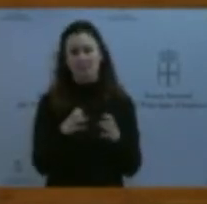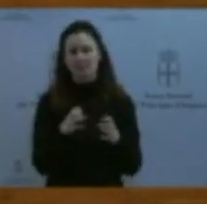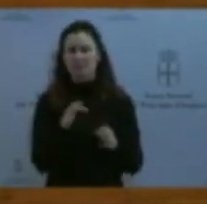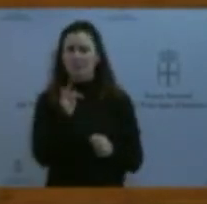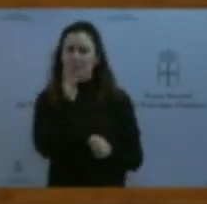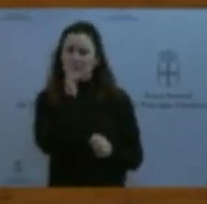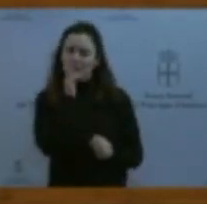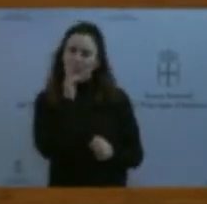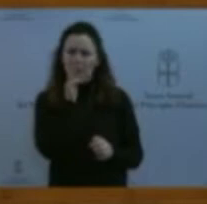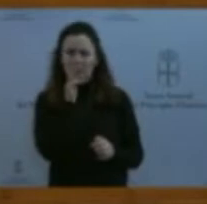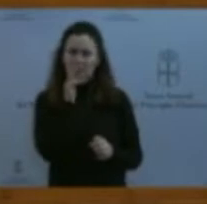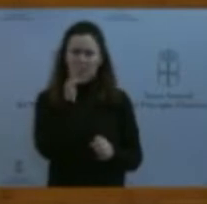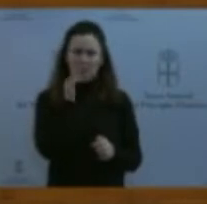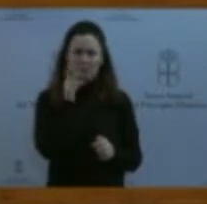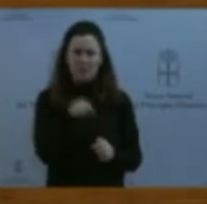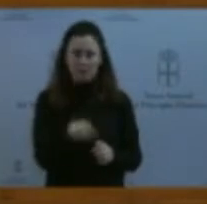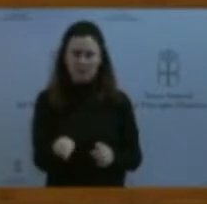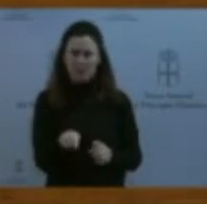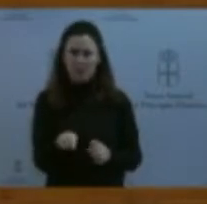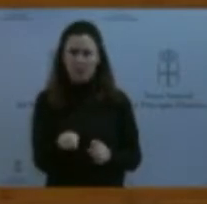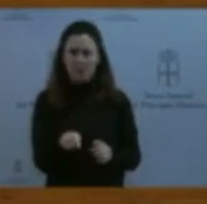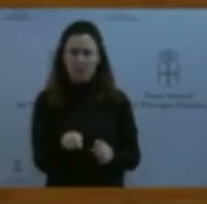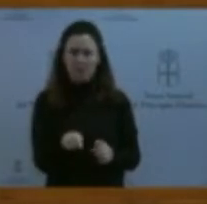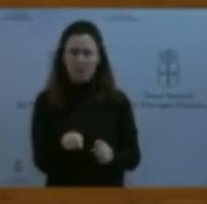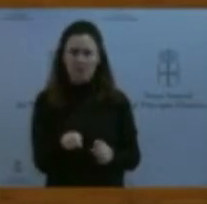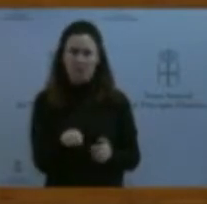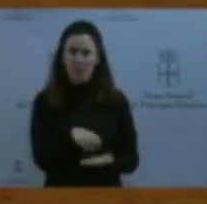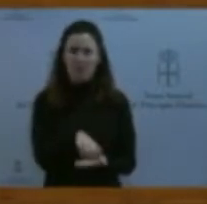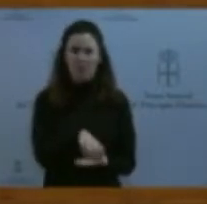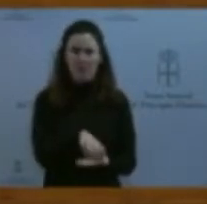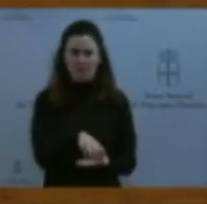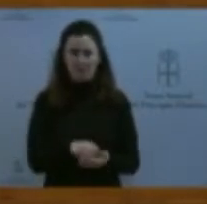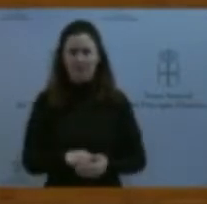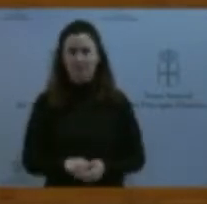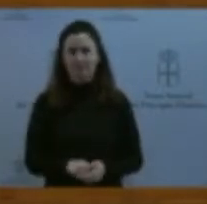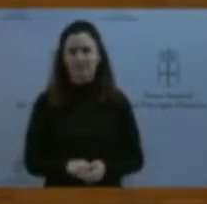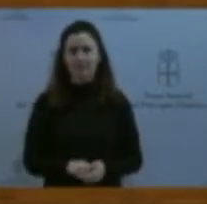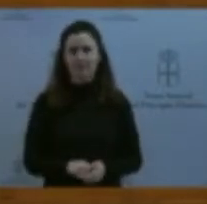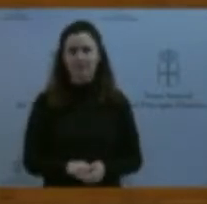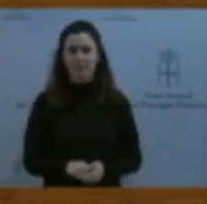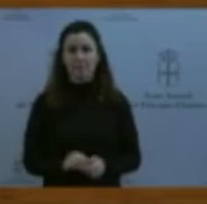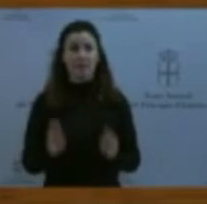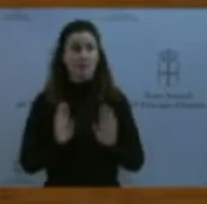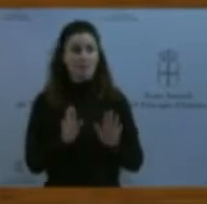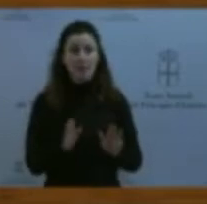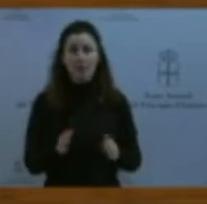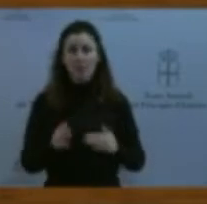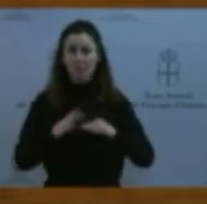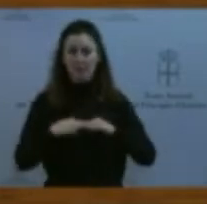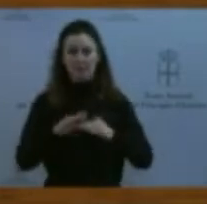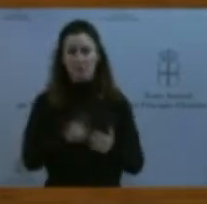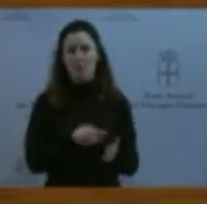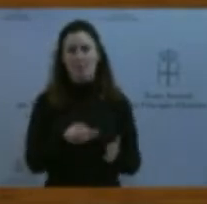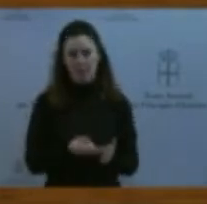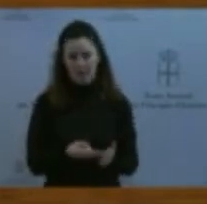agentes en la materia en Asturias, pero como mínimo un plan. Yo le pregunto si en ese plan no se